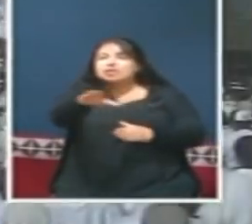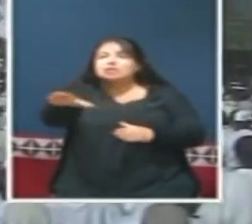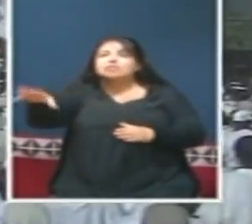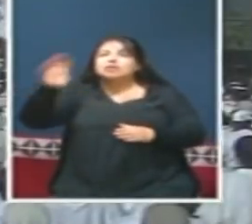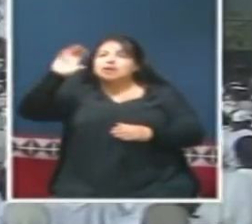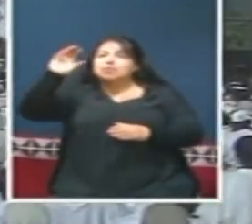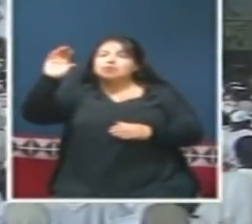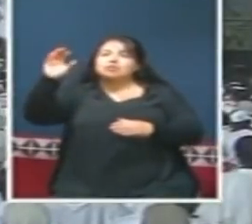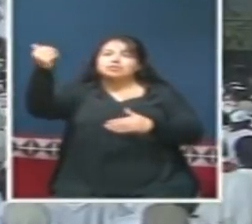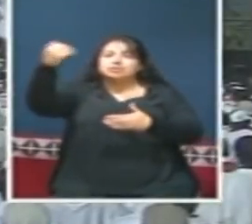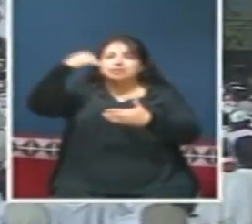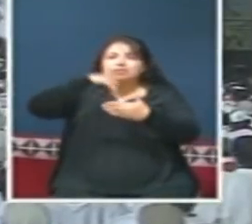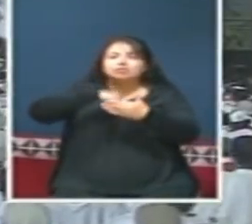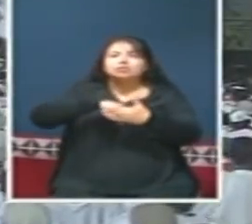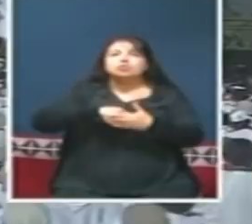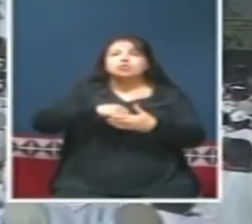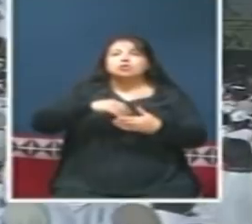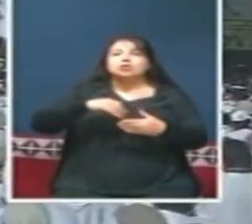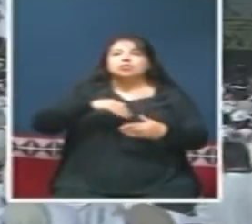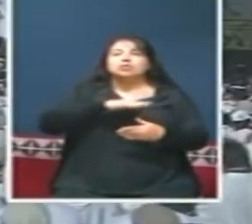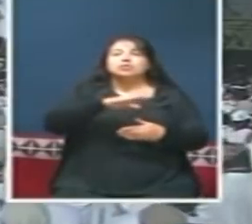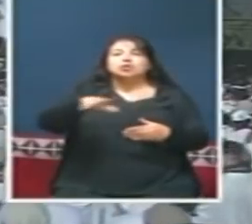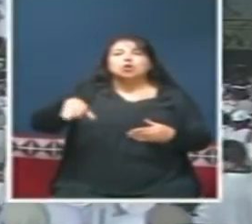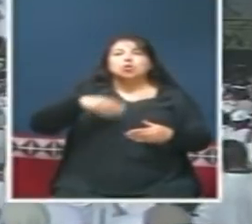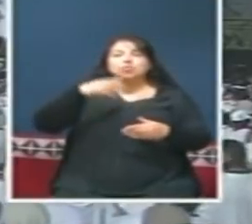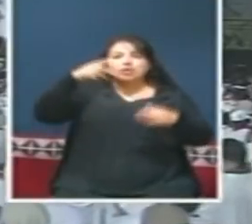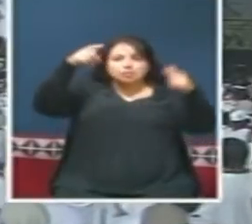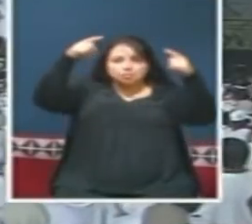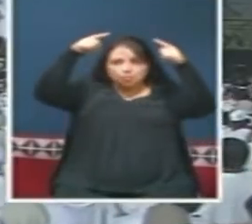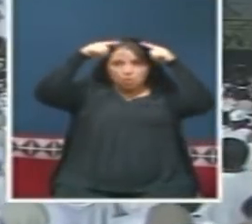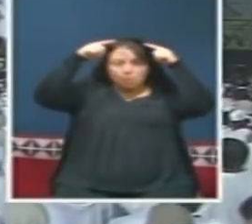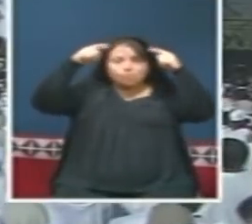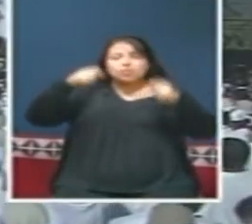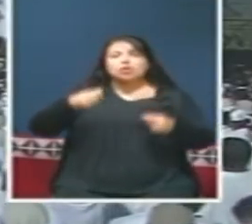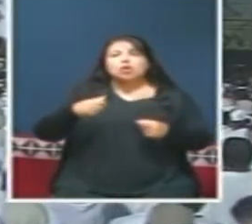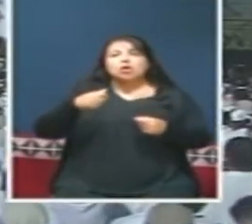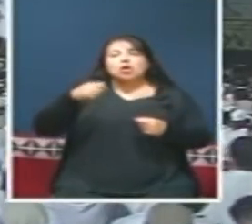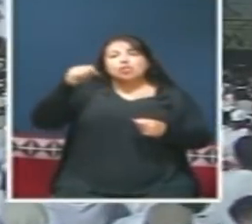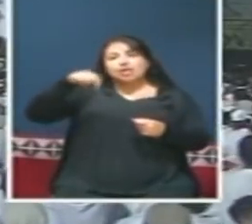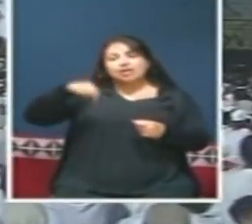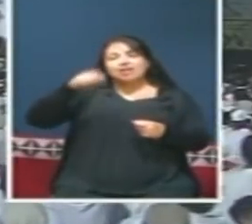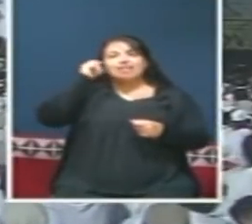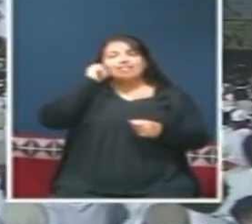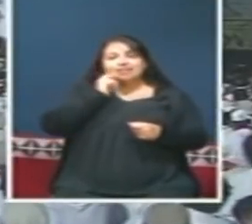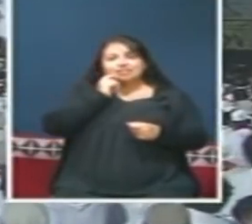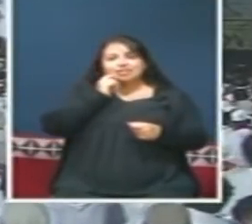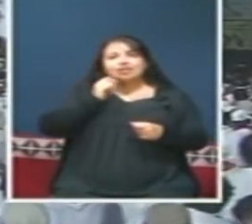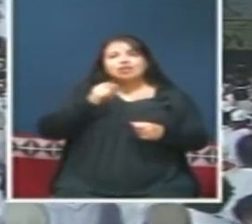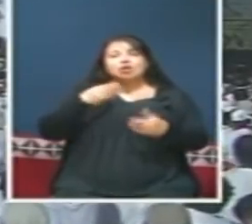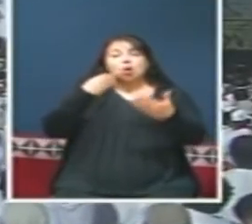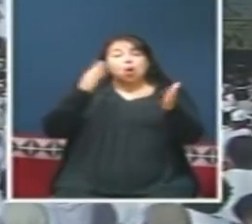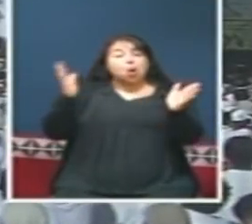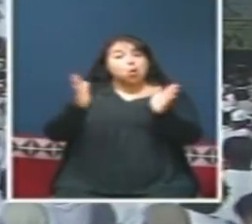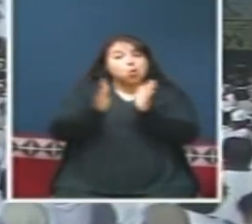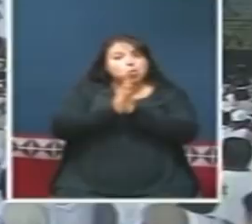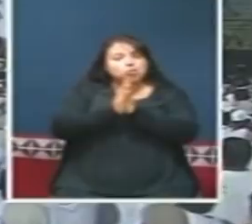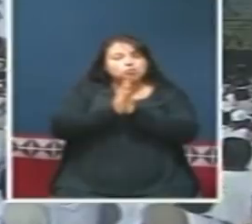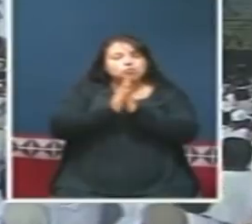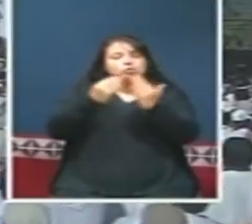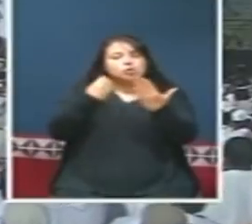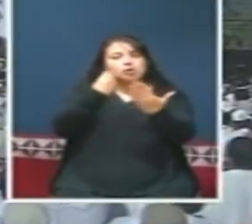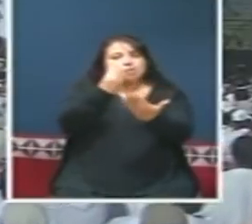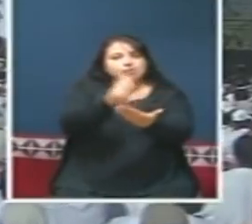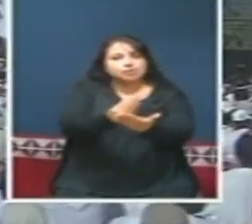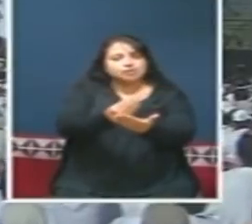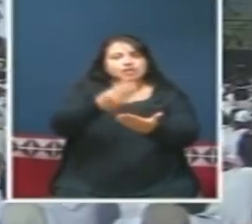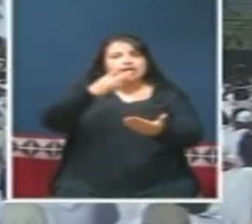Nuestro obispo diocesano, Monseñor Dante Braida, junto al postulador de la causa de los santos,